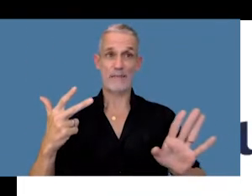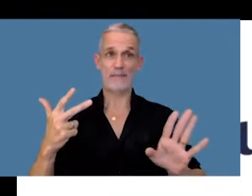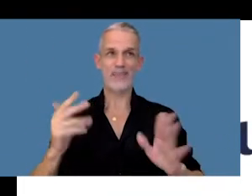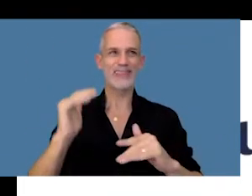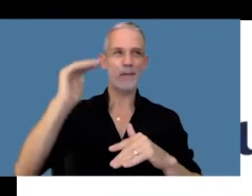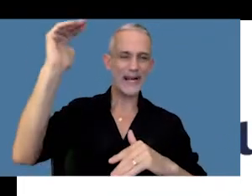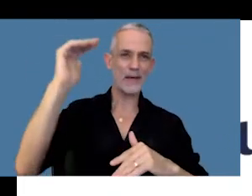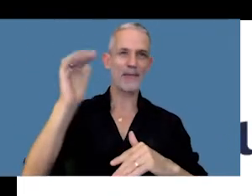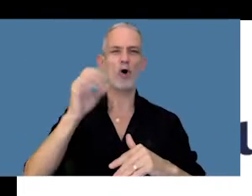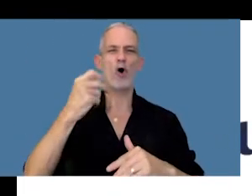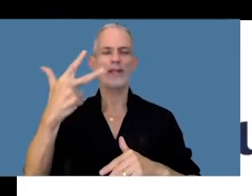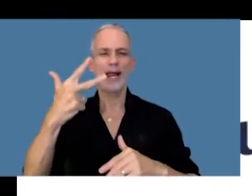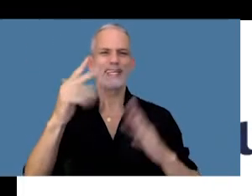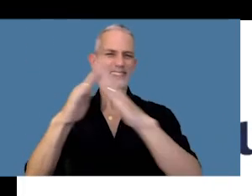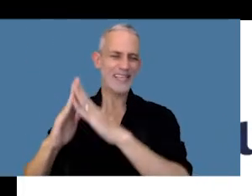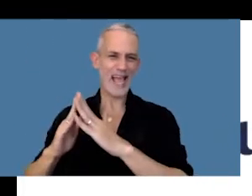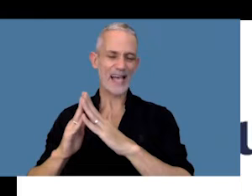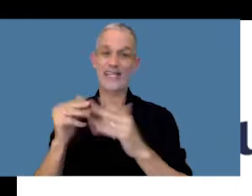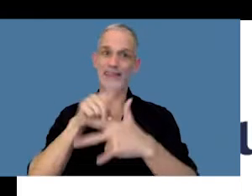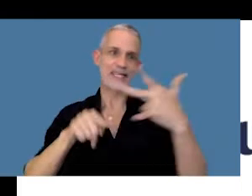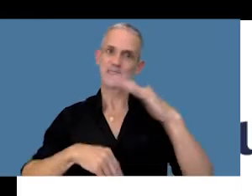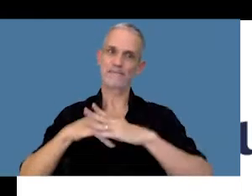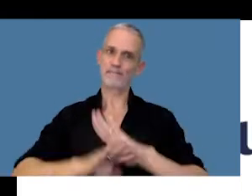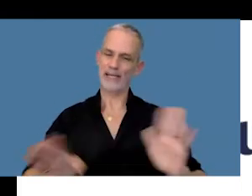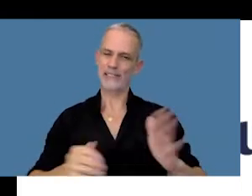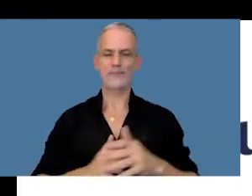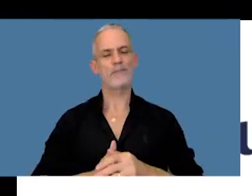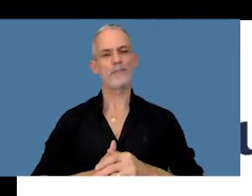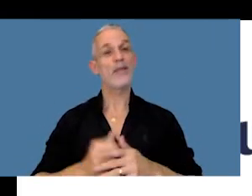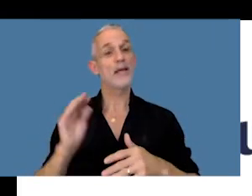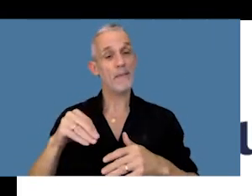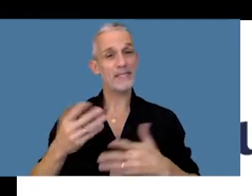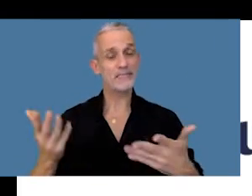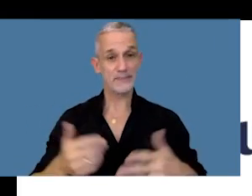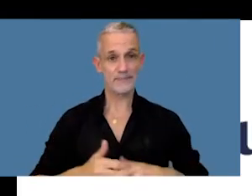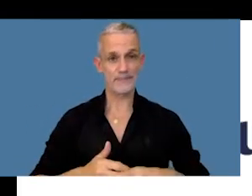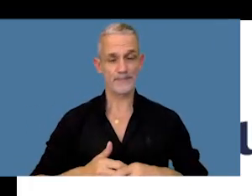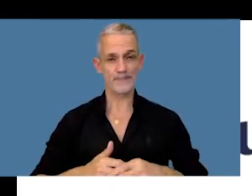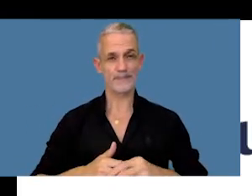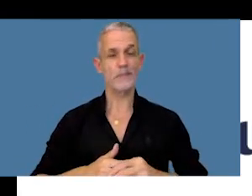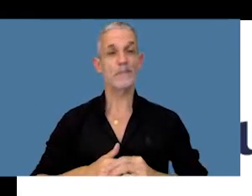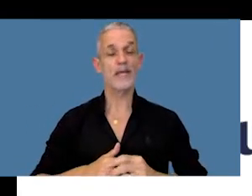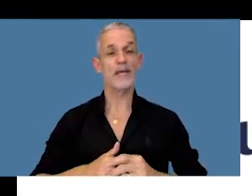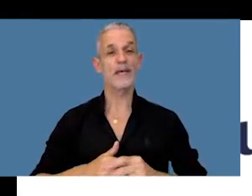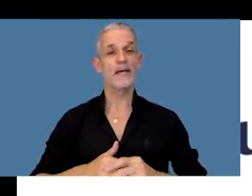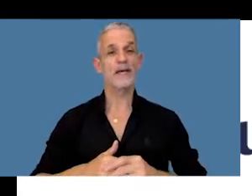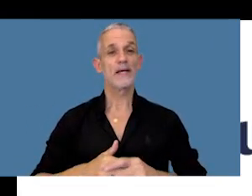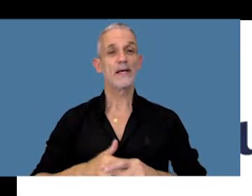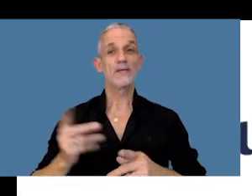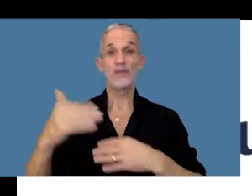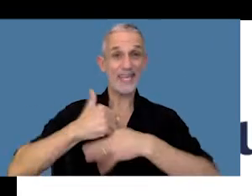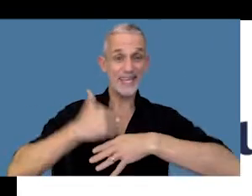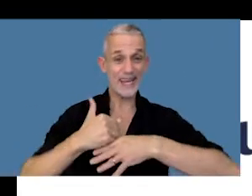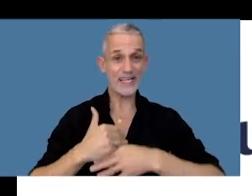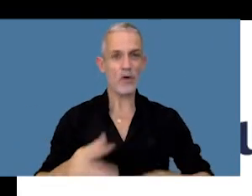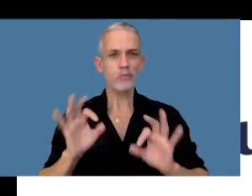departamentos o 3 inmuebles no se pueden tener. ¿Qué más entonces? Que esos ingresos brutos,